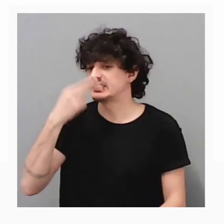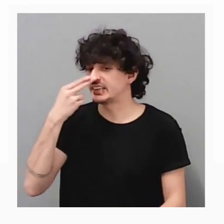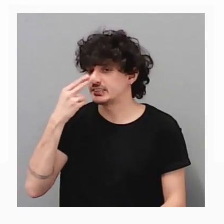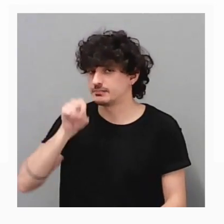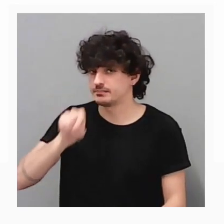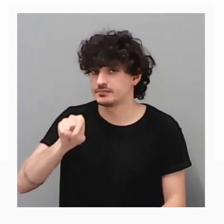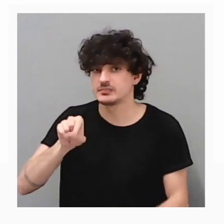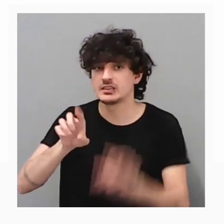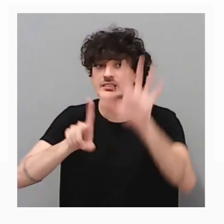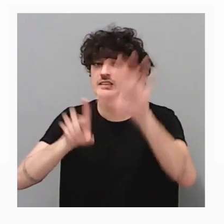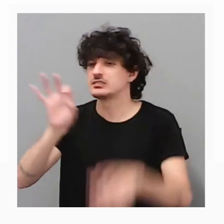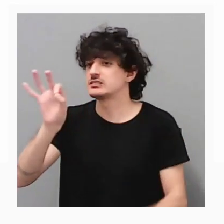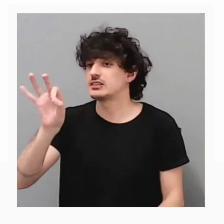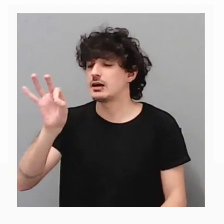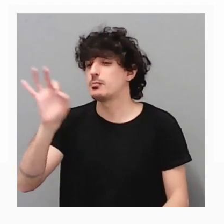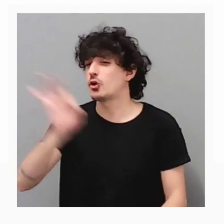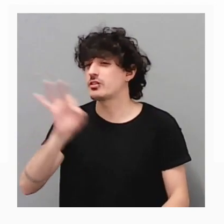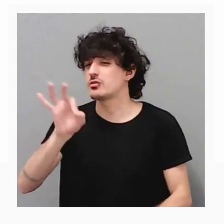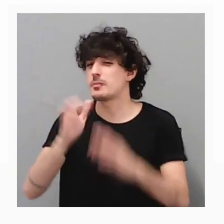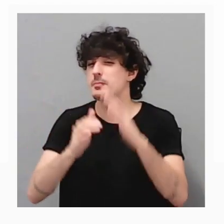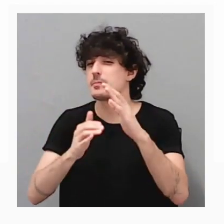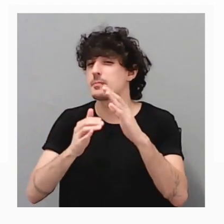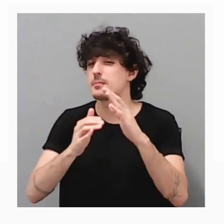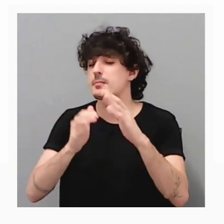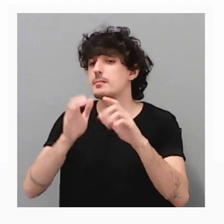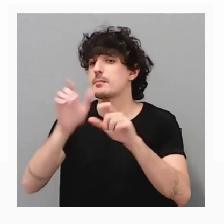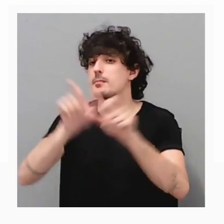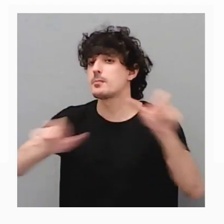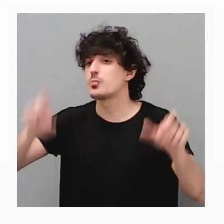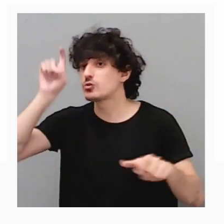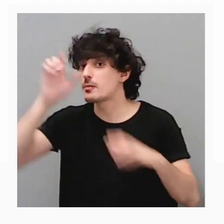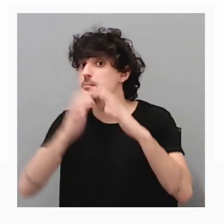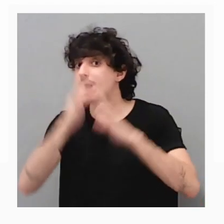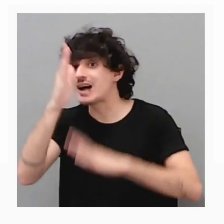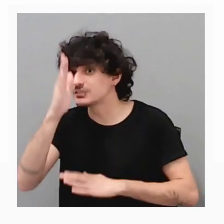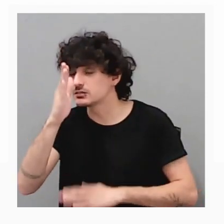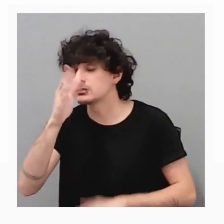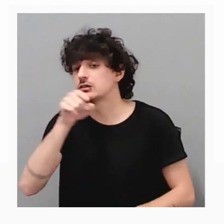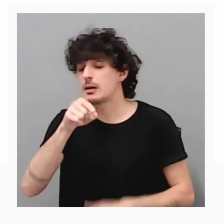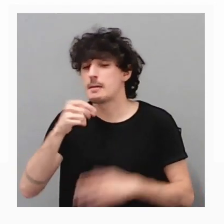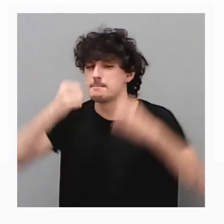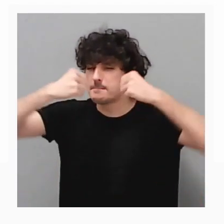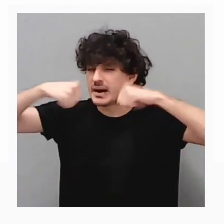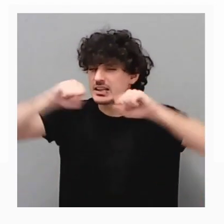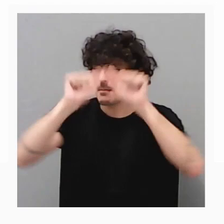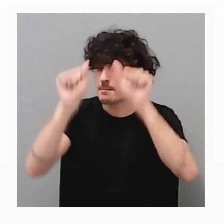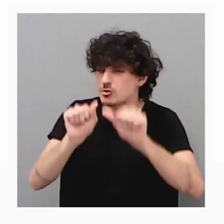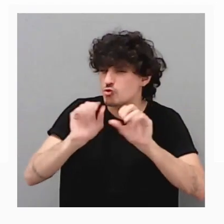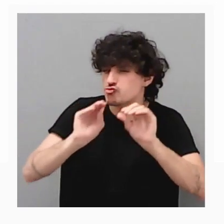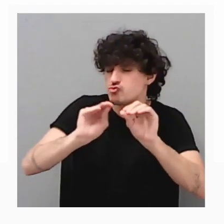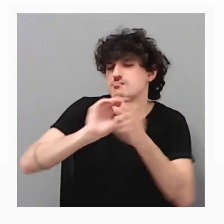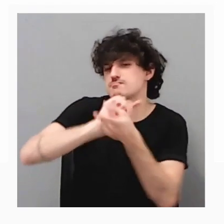60%, más de 60% de los profesores cambian sus prácticas para prácticas más inclusivas. Esto es